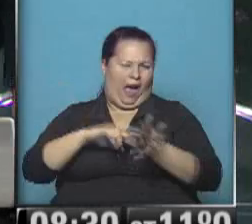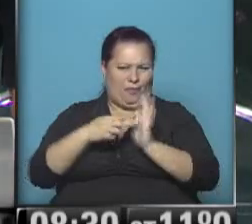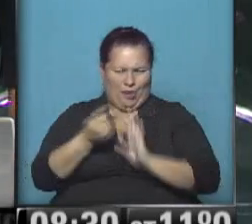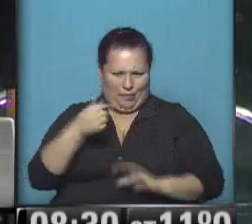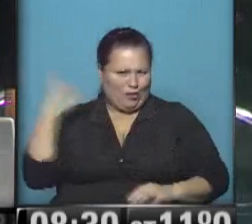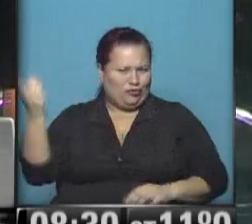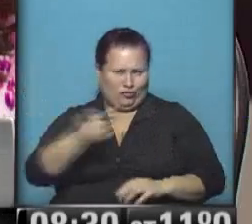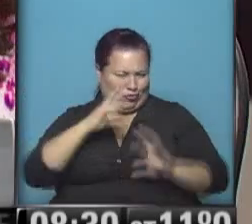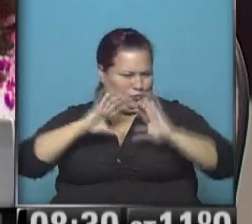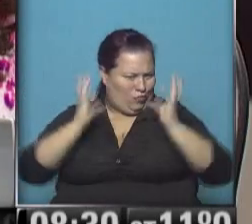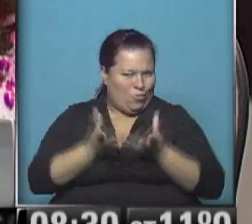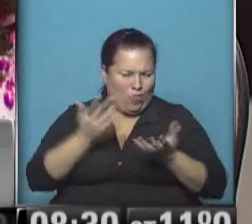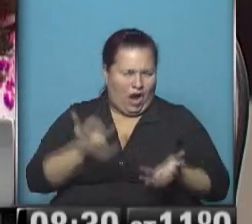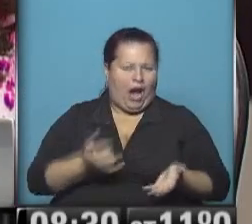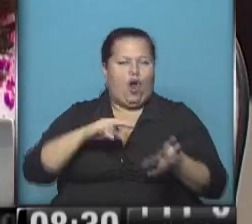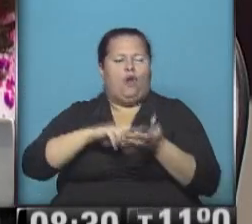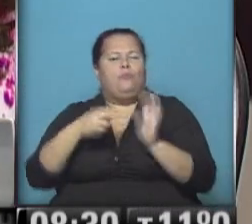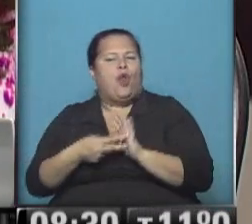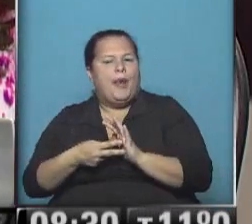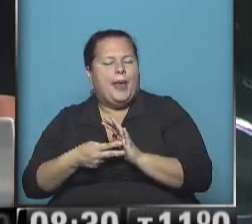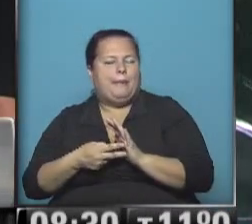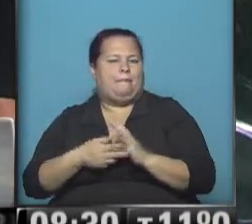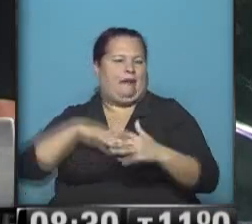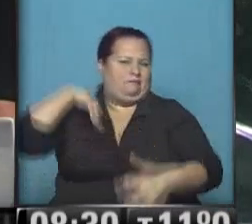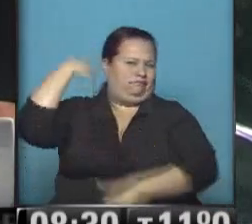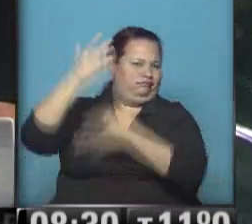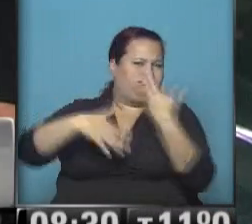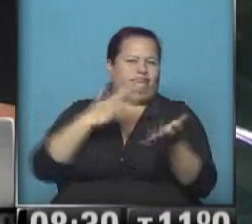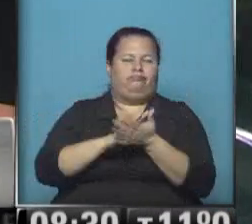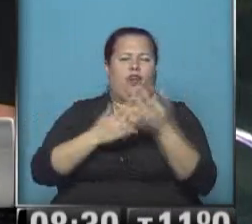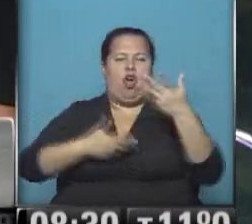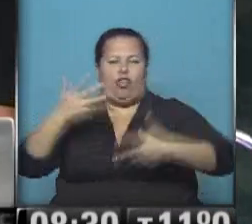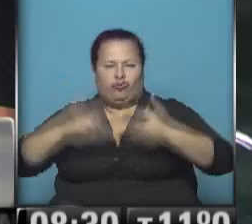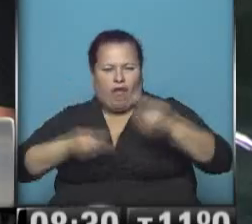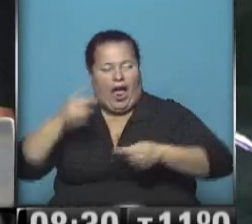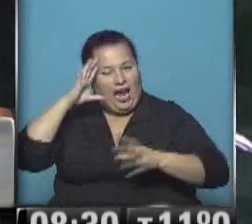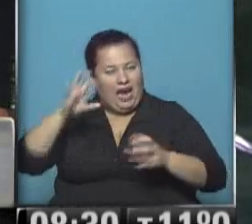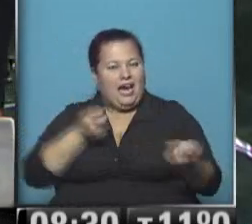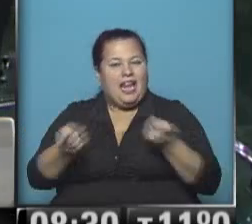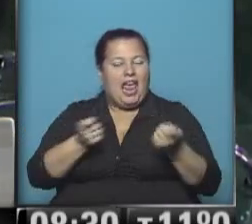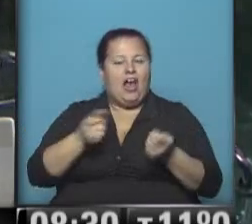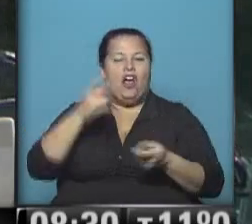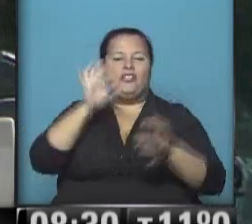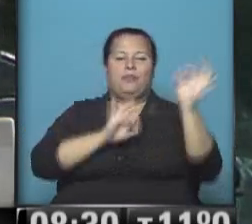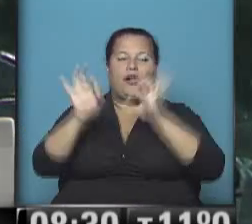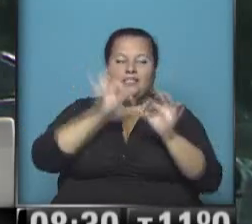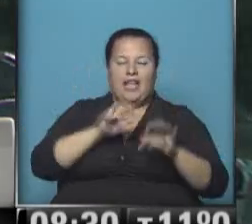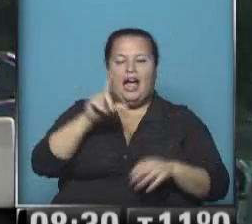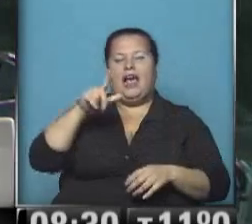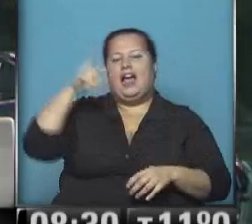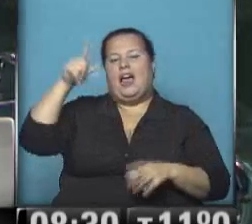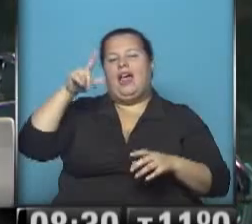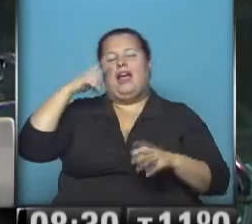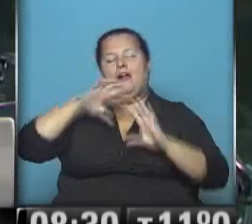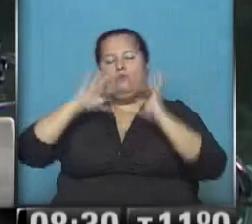financieros problemas escándalos de tipo contable que recordaron la manipulación de la tasa libor en el